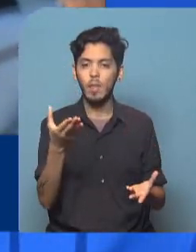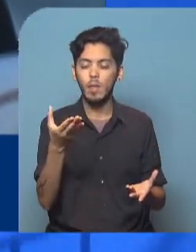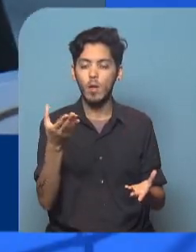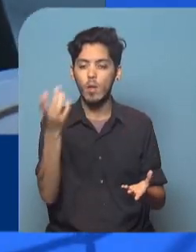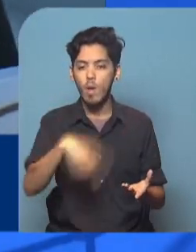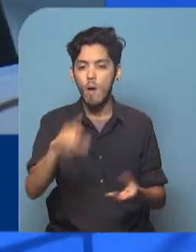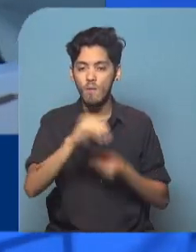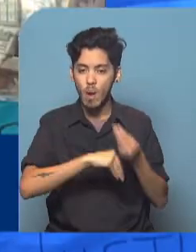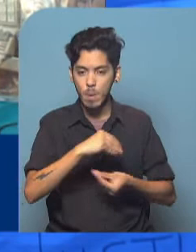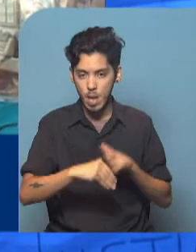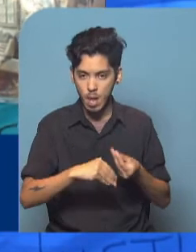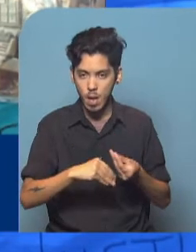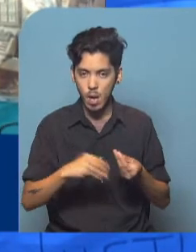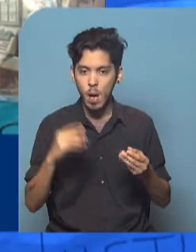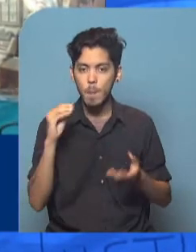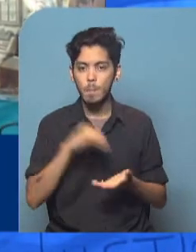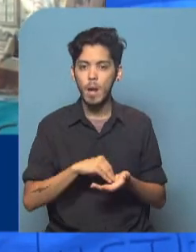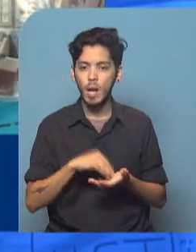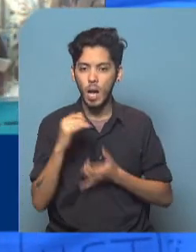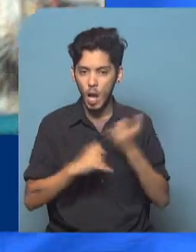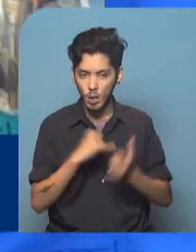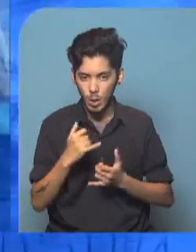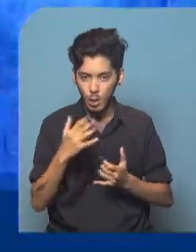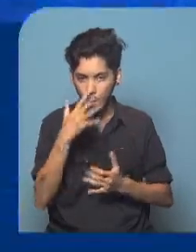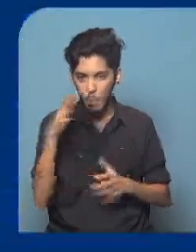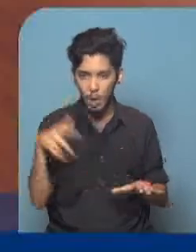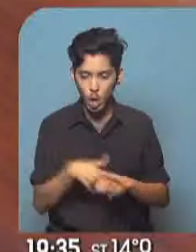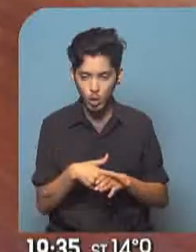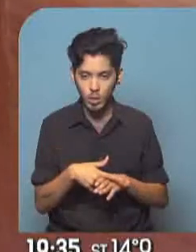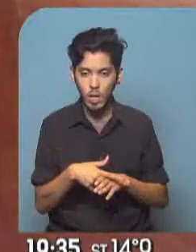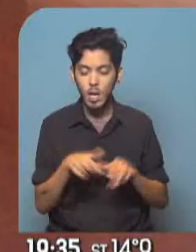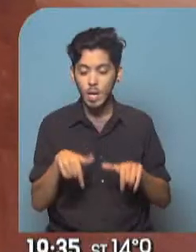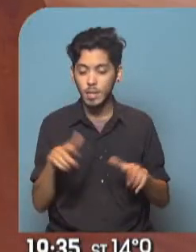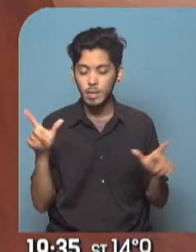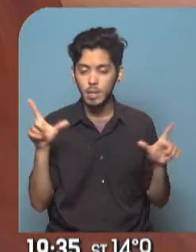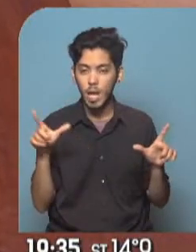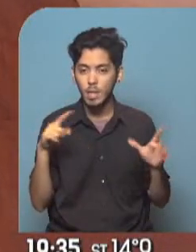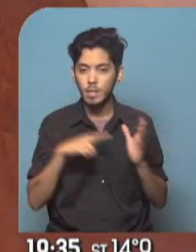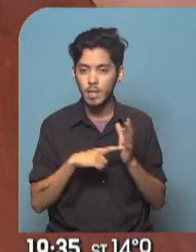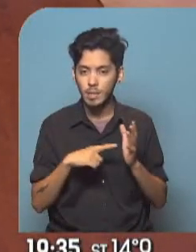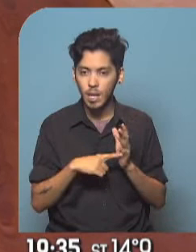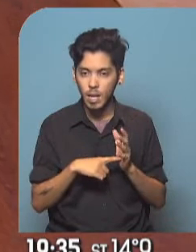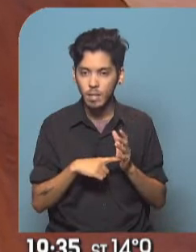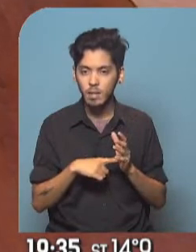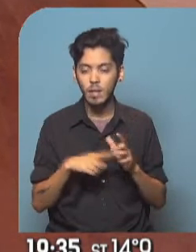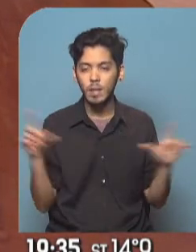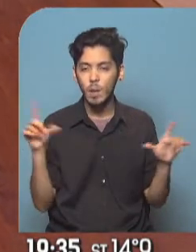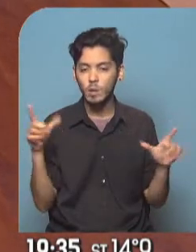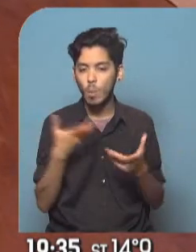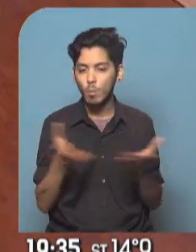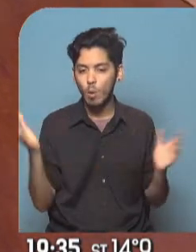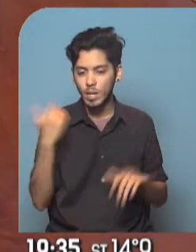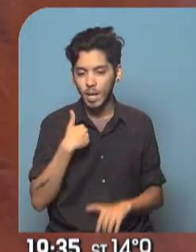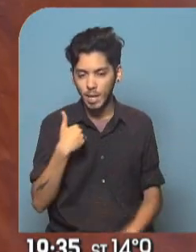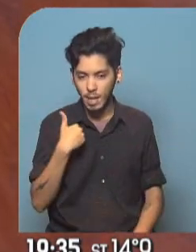los familiares. Los detalles luego de la pausa en esta edición central de Televisión